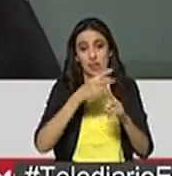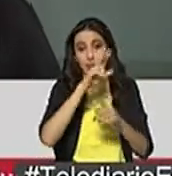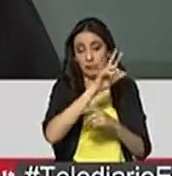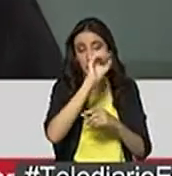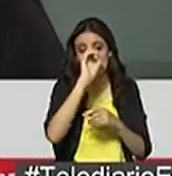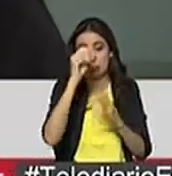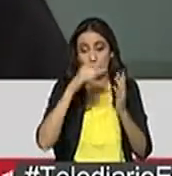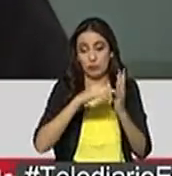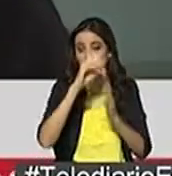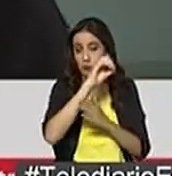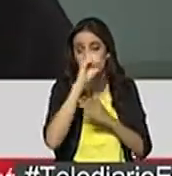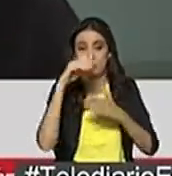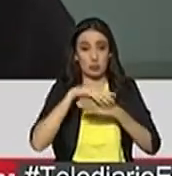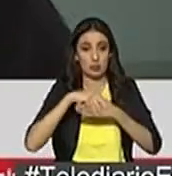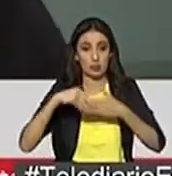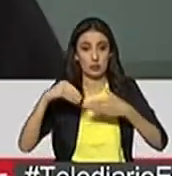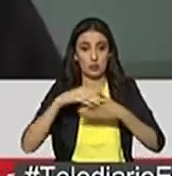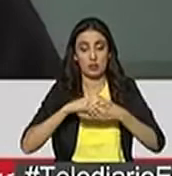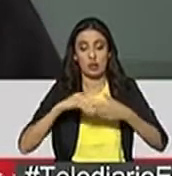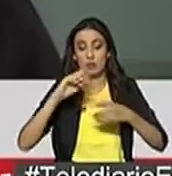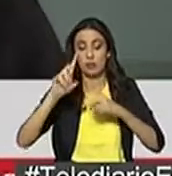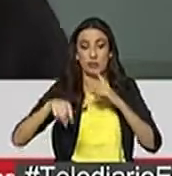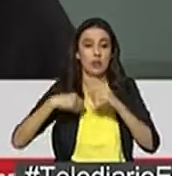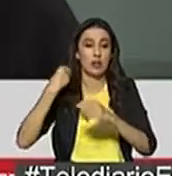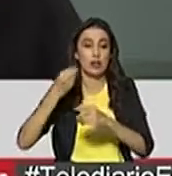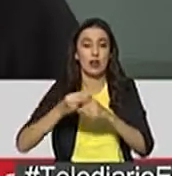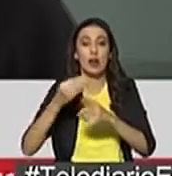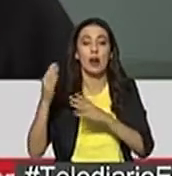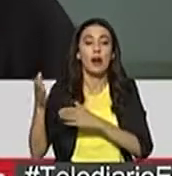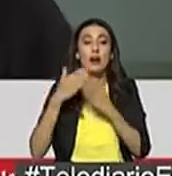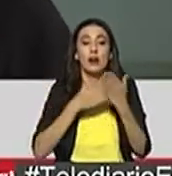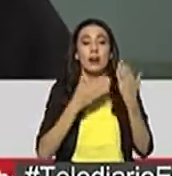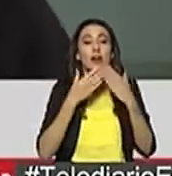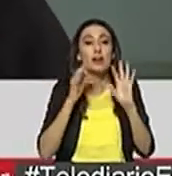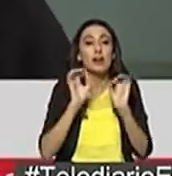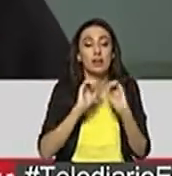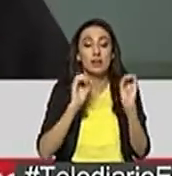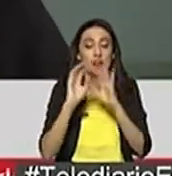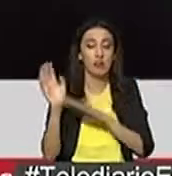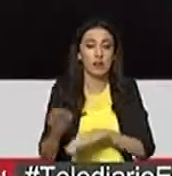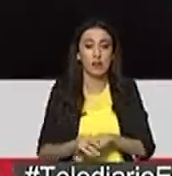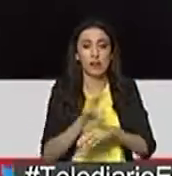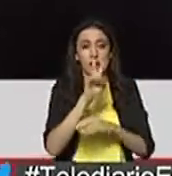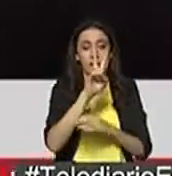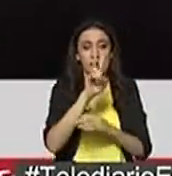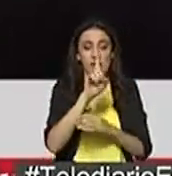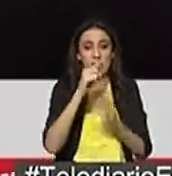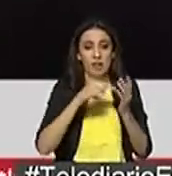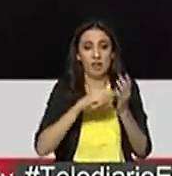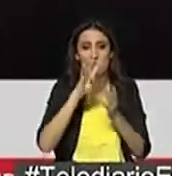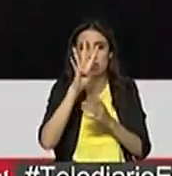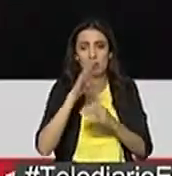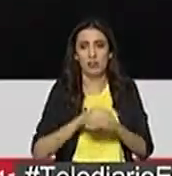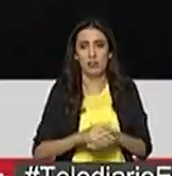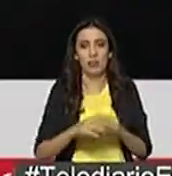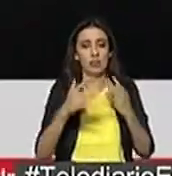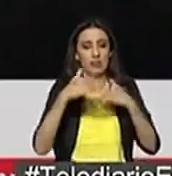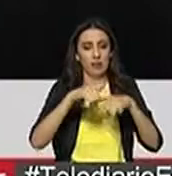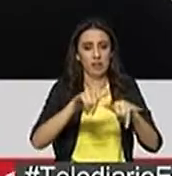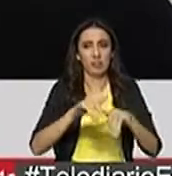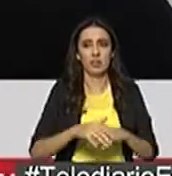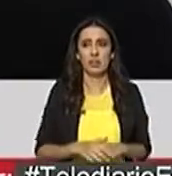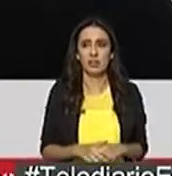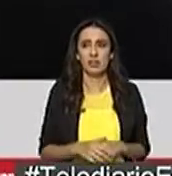el 1% es lo adecuado, y sobre $300,000 no saltar a 1.4. Verónica Rivadeneira, Medios